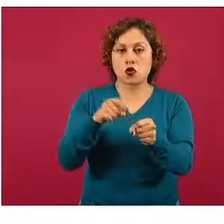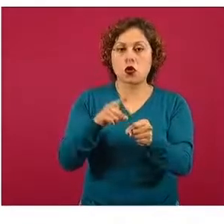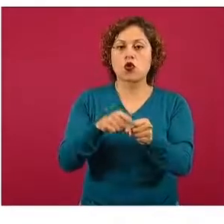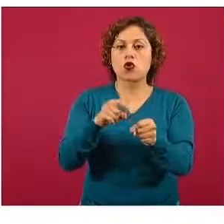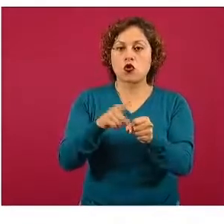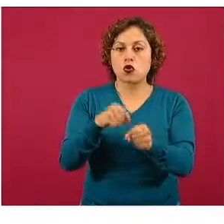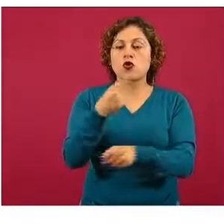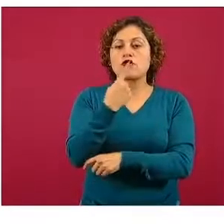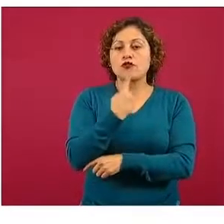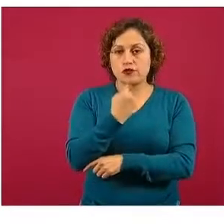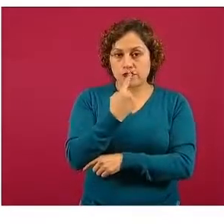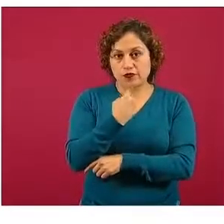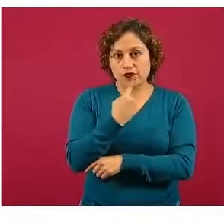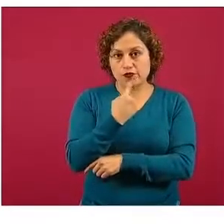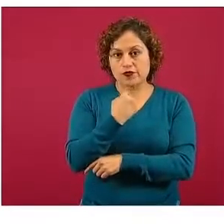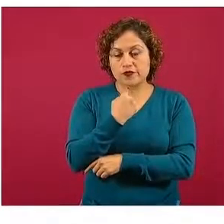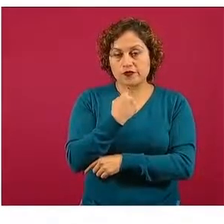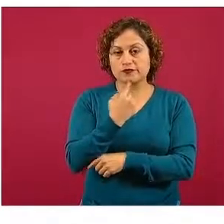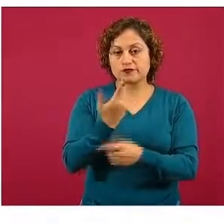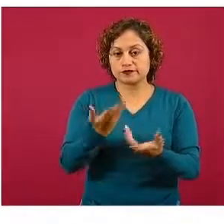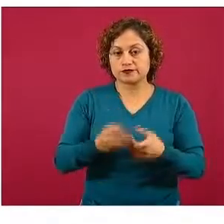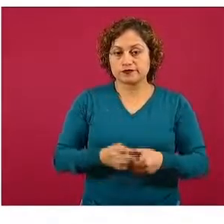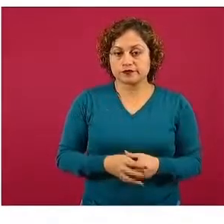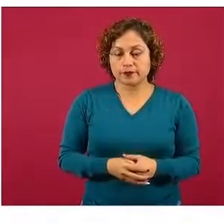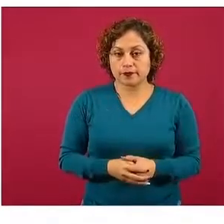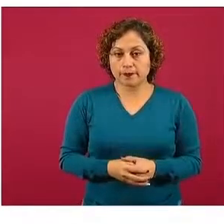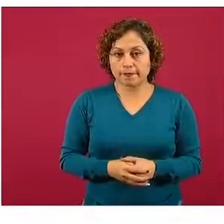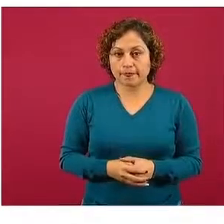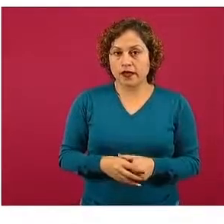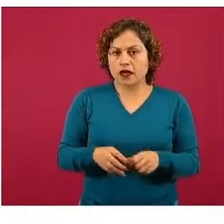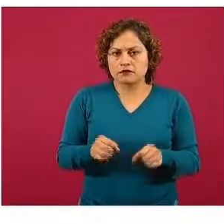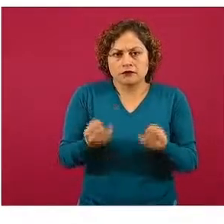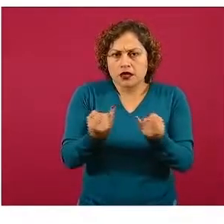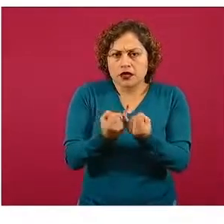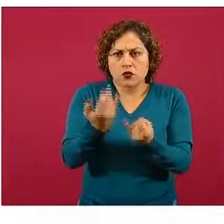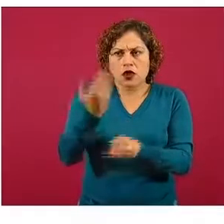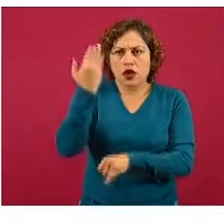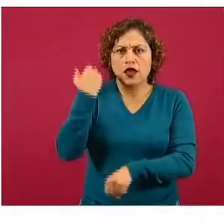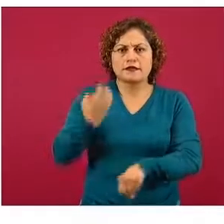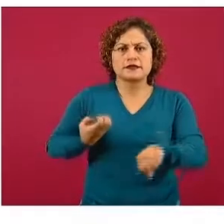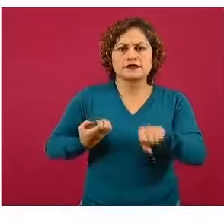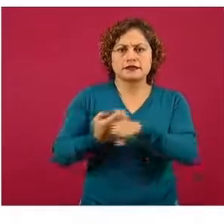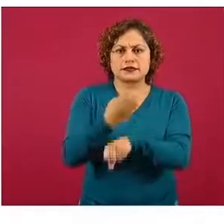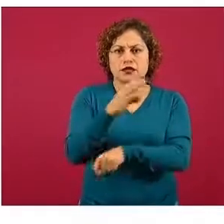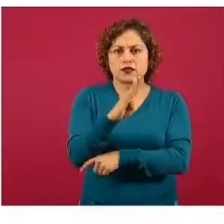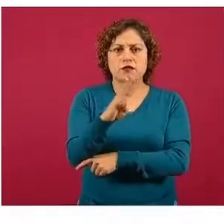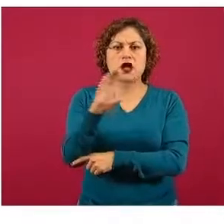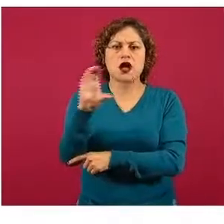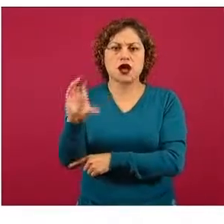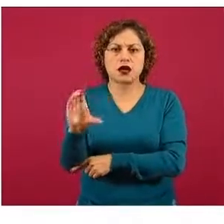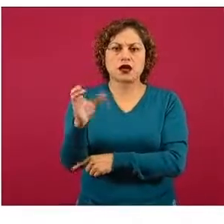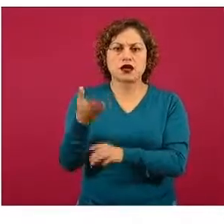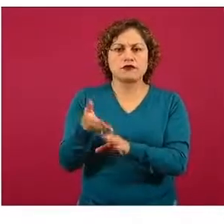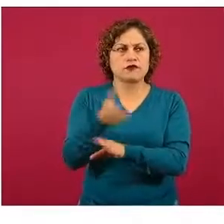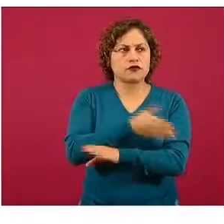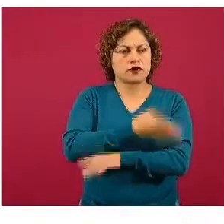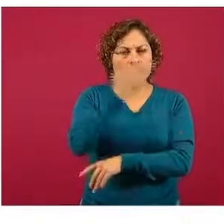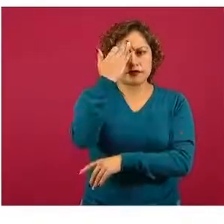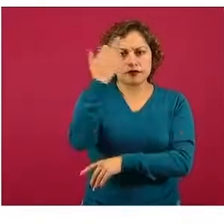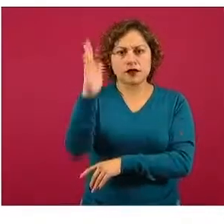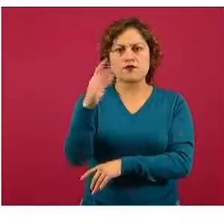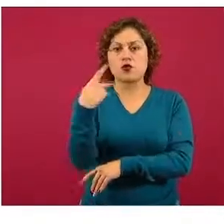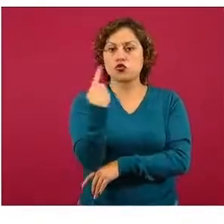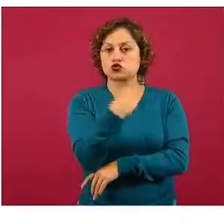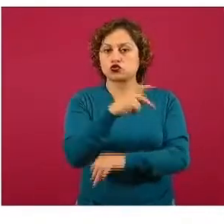o de color rojo, al igual que en su momento lo hizo Baja California ya hace varias semanas cuando ellos